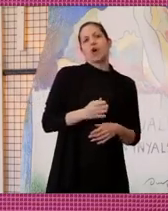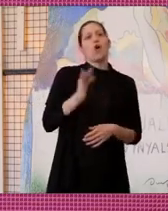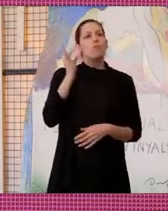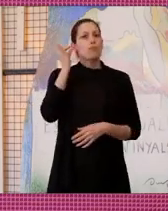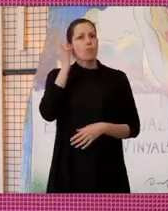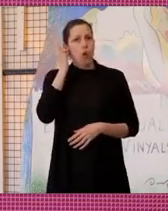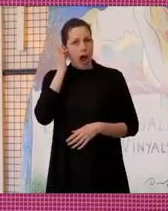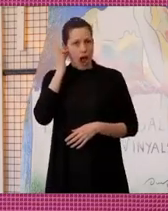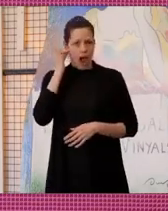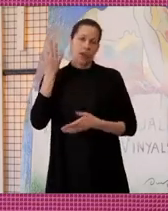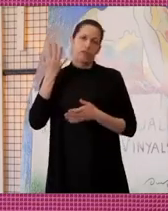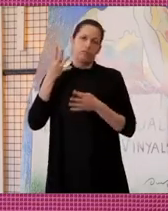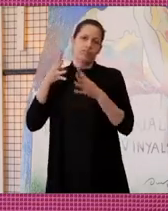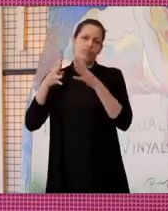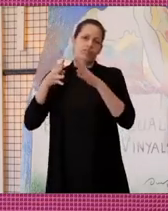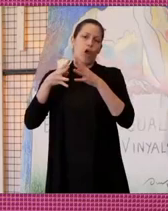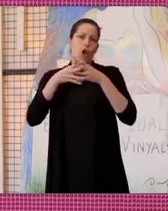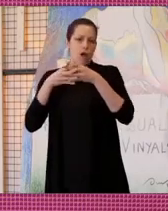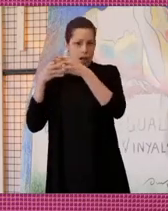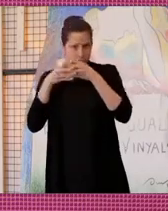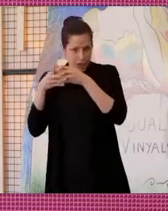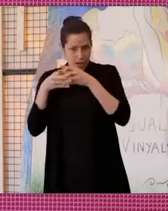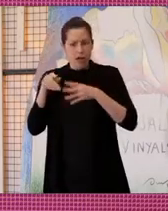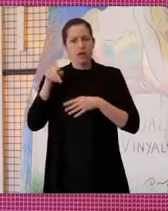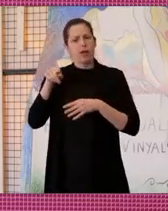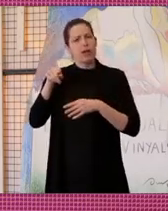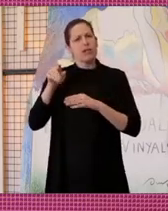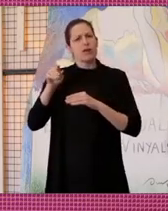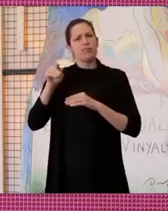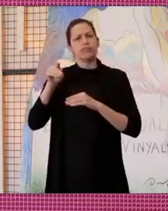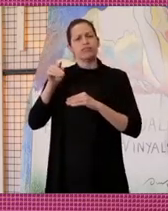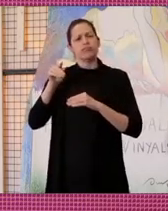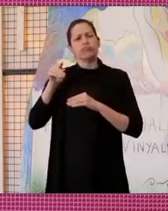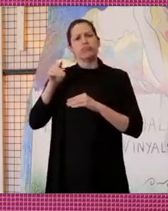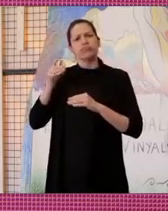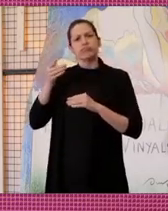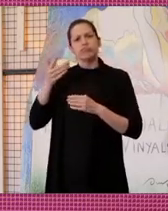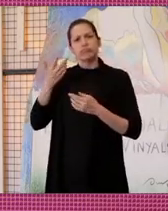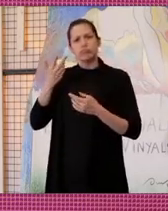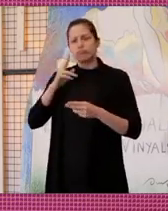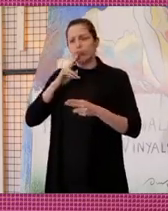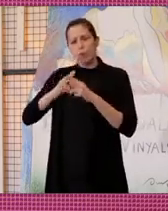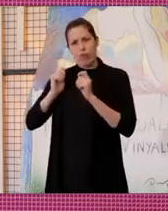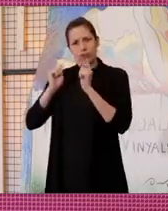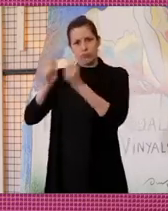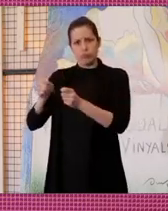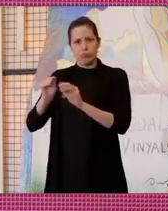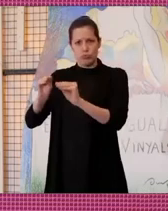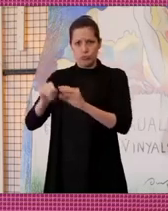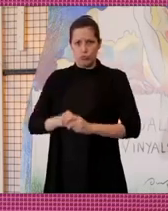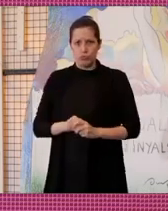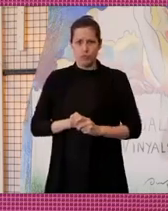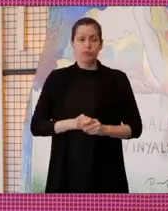que era extraordinaria tenían aspiraciones de haber sido nombrados ellos y entonces pues